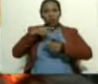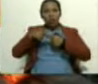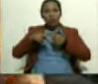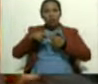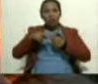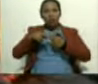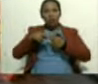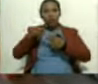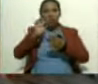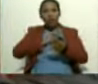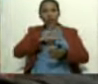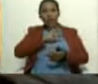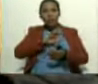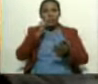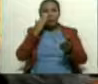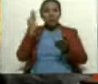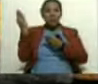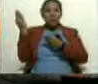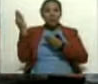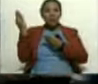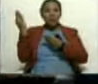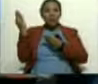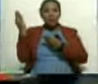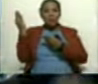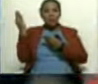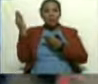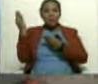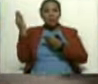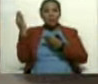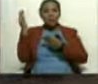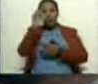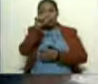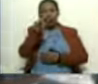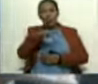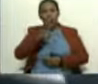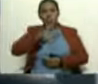socialista. Si es que viva la patria, que viva. El Esequibo es nuestro.